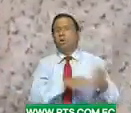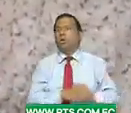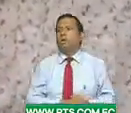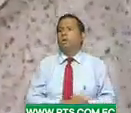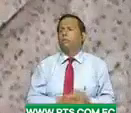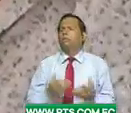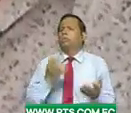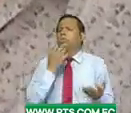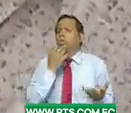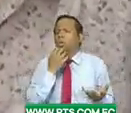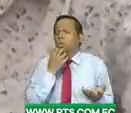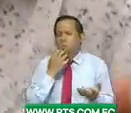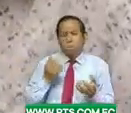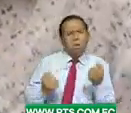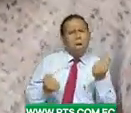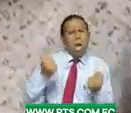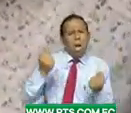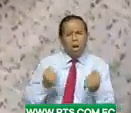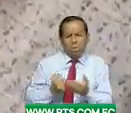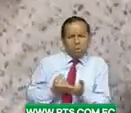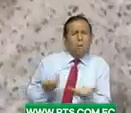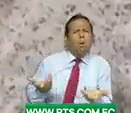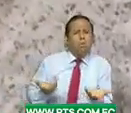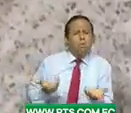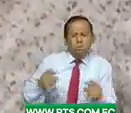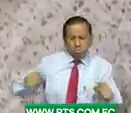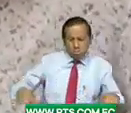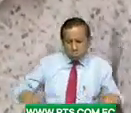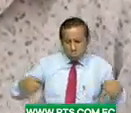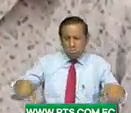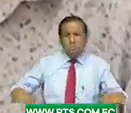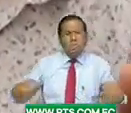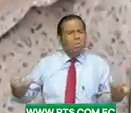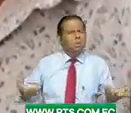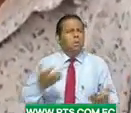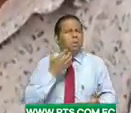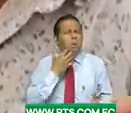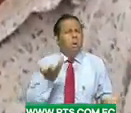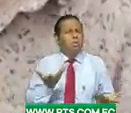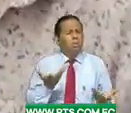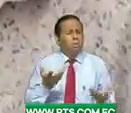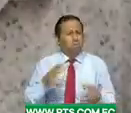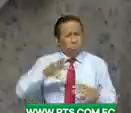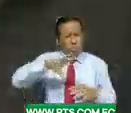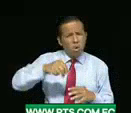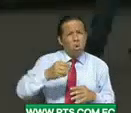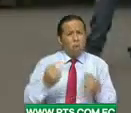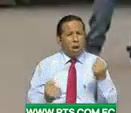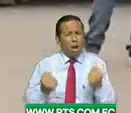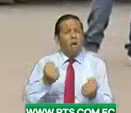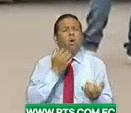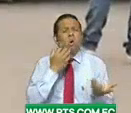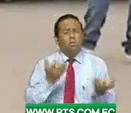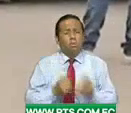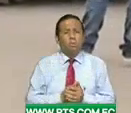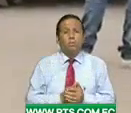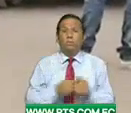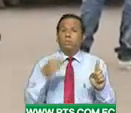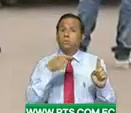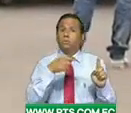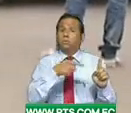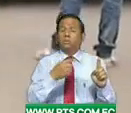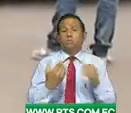para las llantas o para algo. Por algo insignificante no están rodando los vehículos de la policía aquí. Delgado tenía más de 10